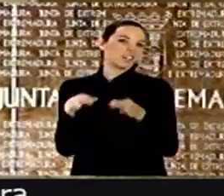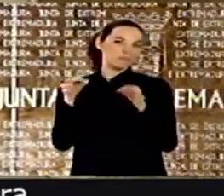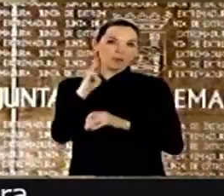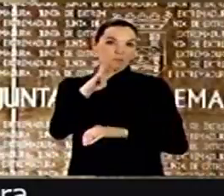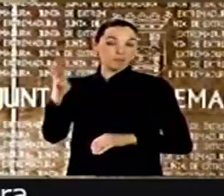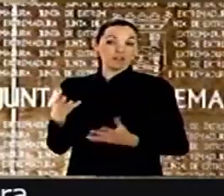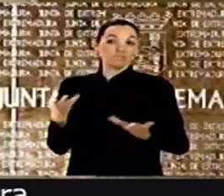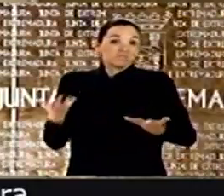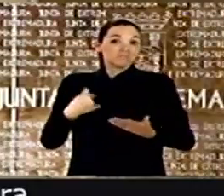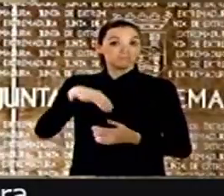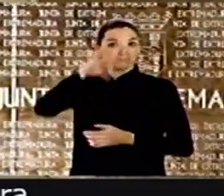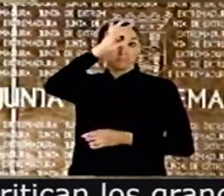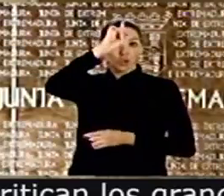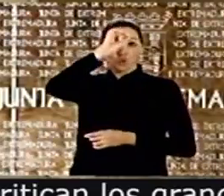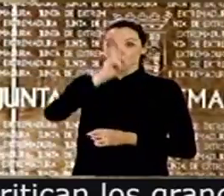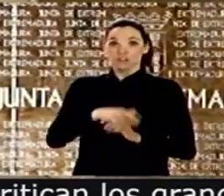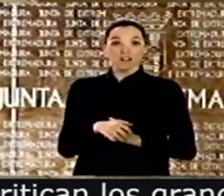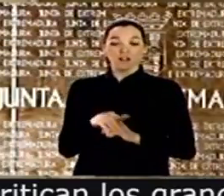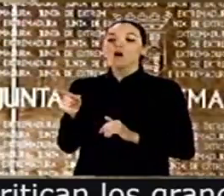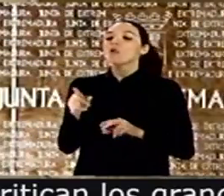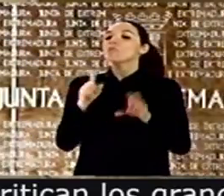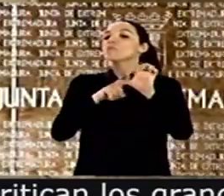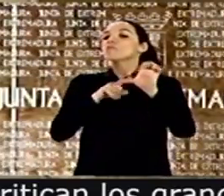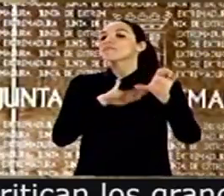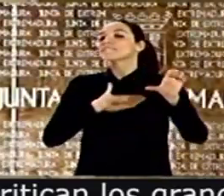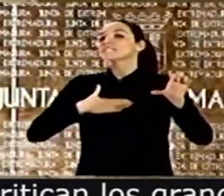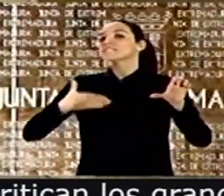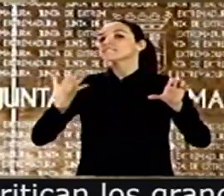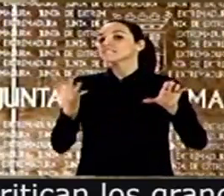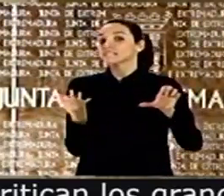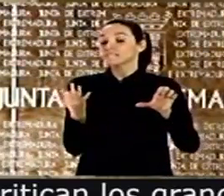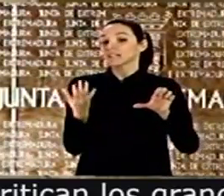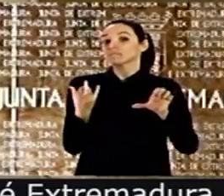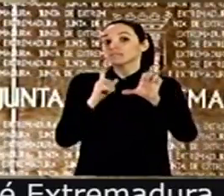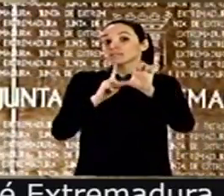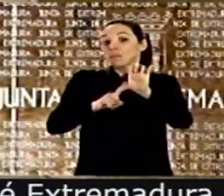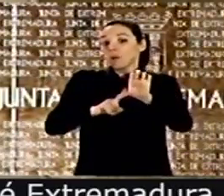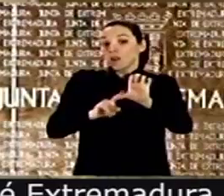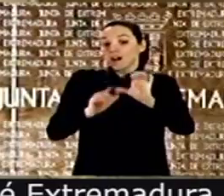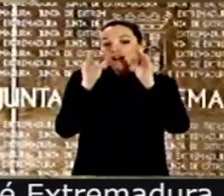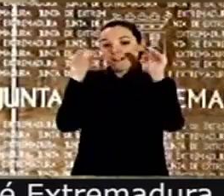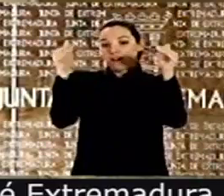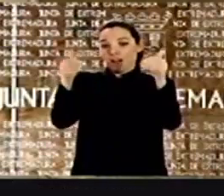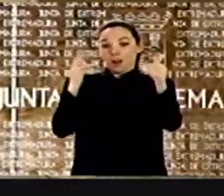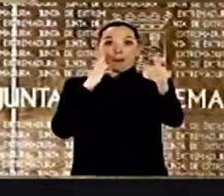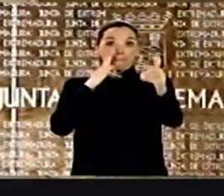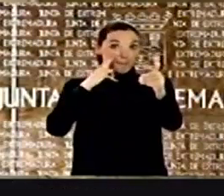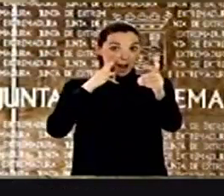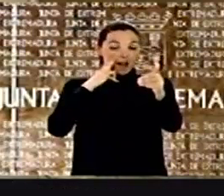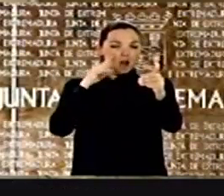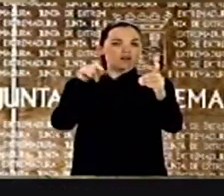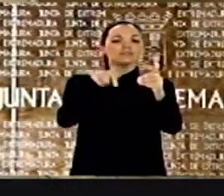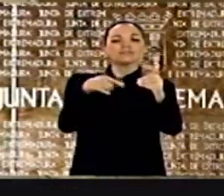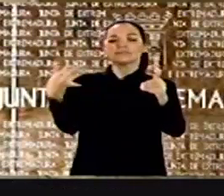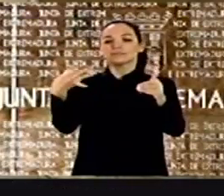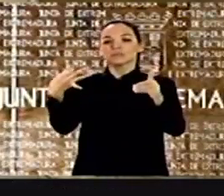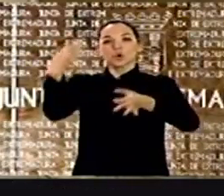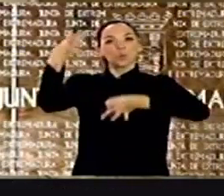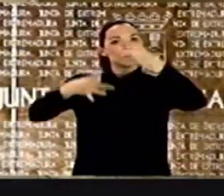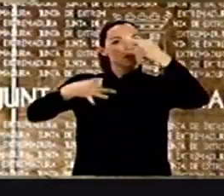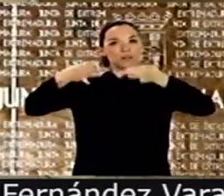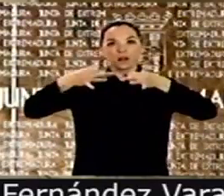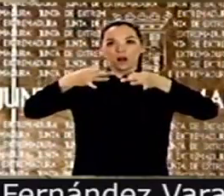Extremadura es la que ellos proponen. La Extremadura que propone el presidente Guillermo Fernández Vara es una Extremadura que ponga las bases jurídicas necesarias,